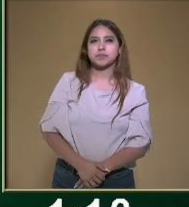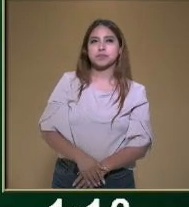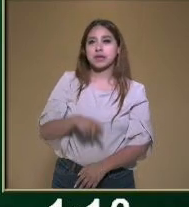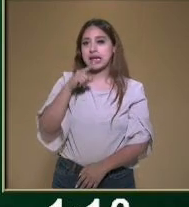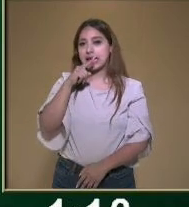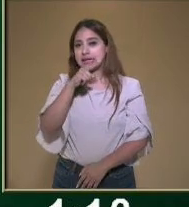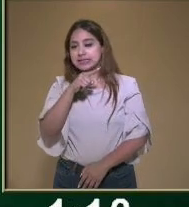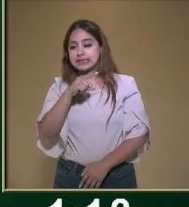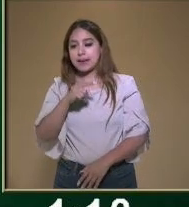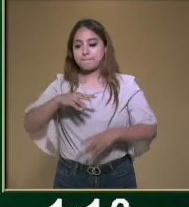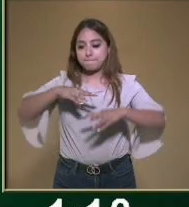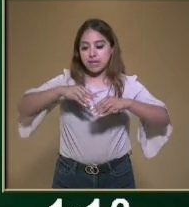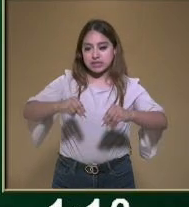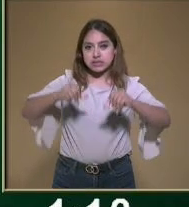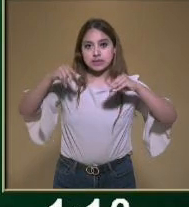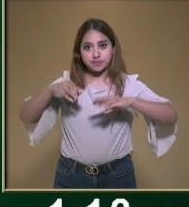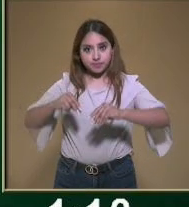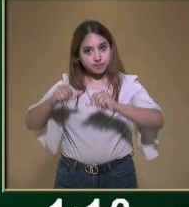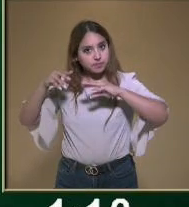la masa.